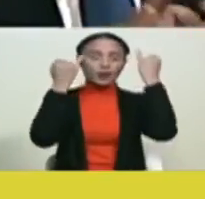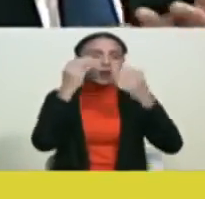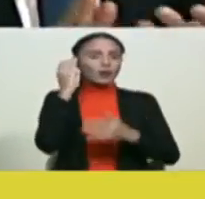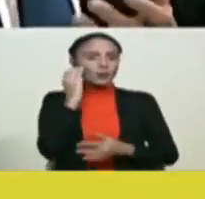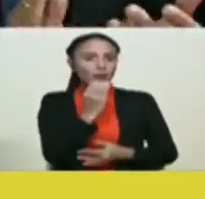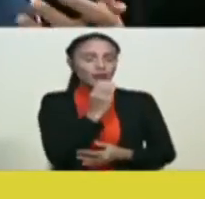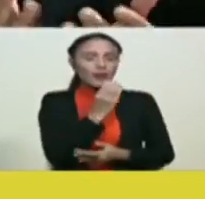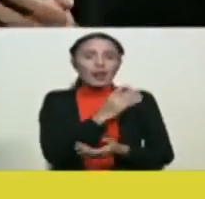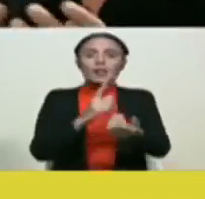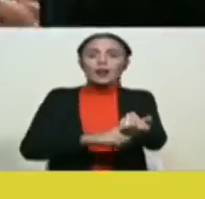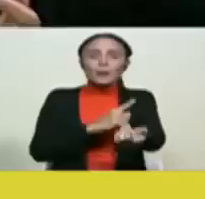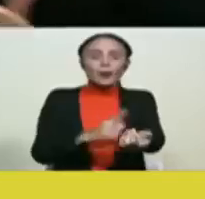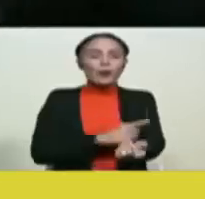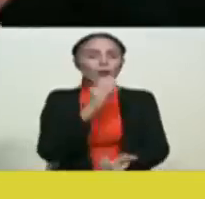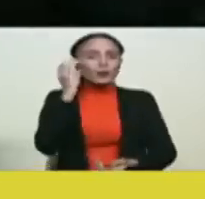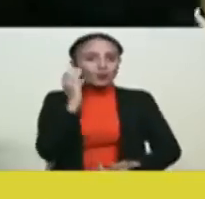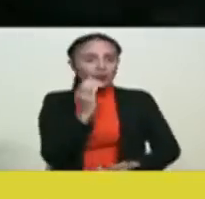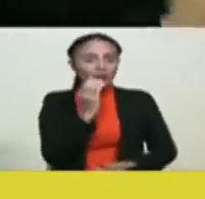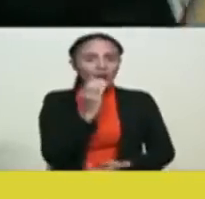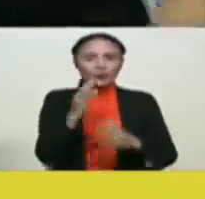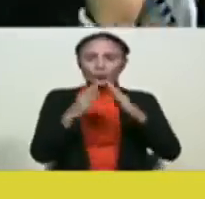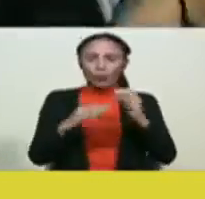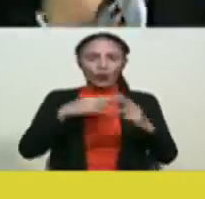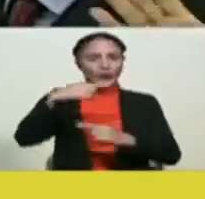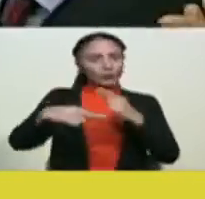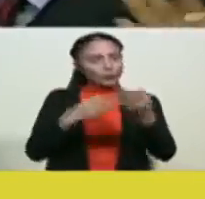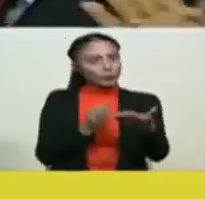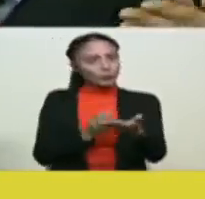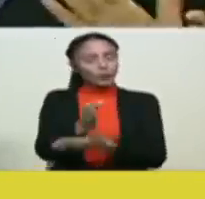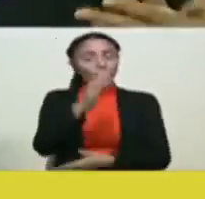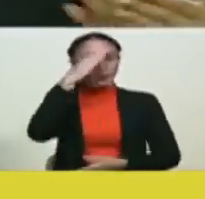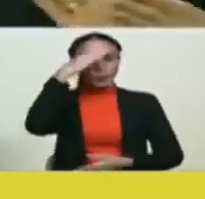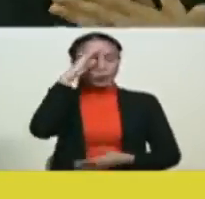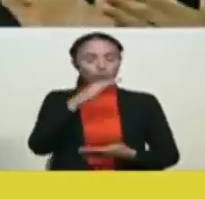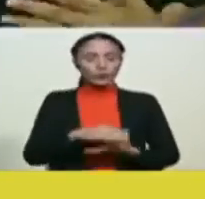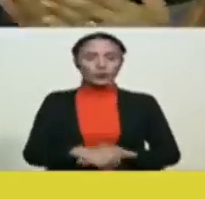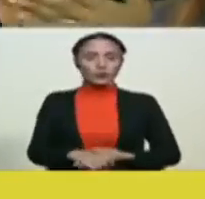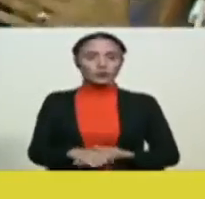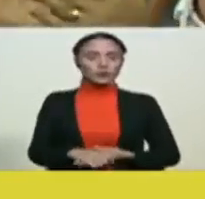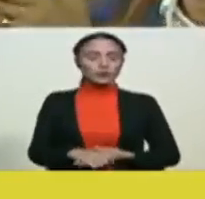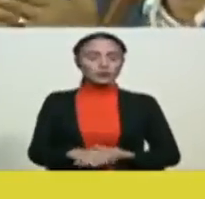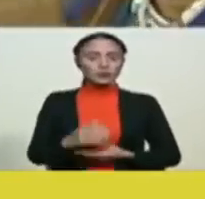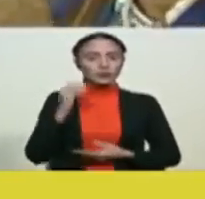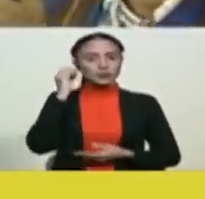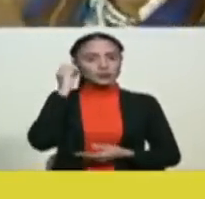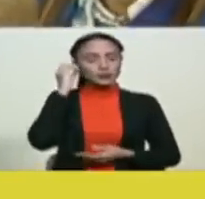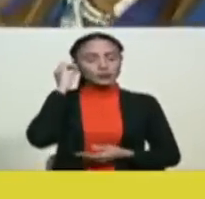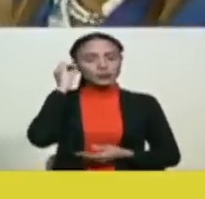raúl la sabiduría de la dirección revolucionaria de cuba del pueblo de tubo